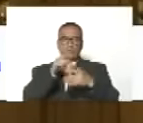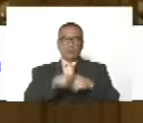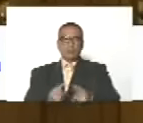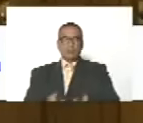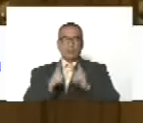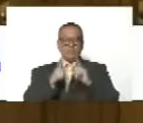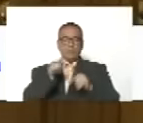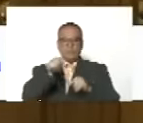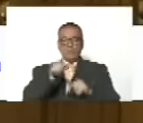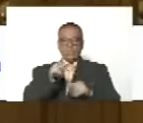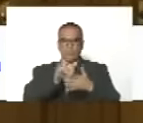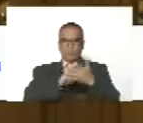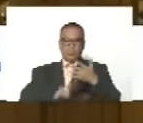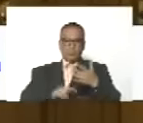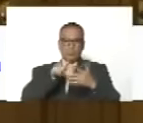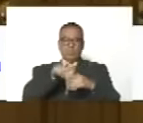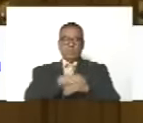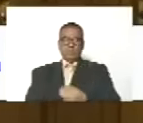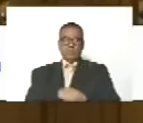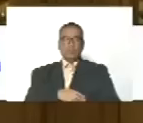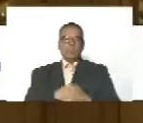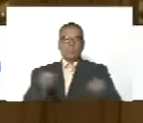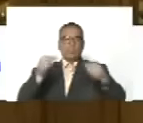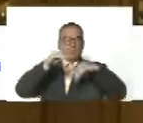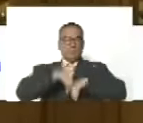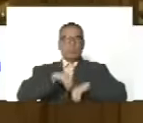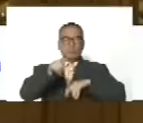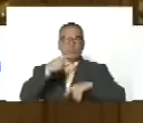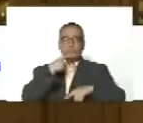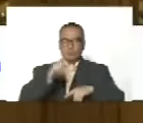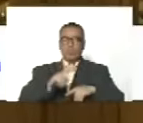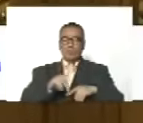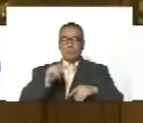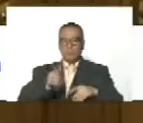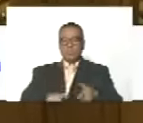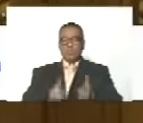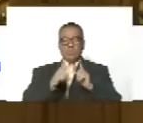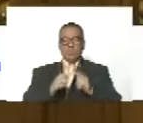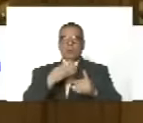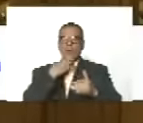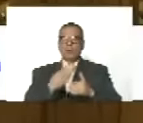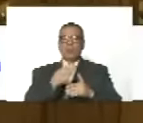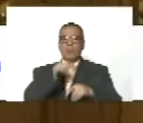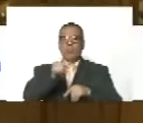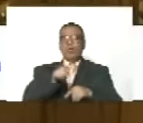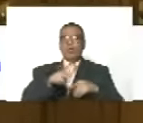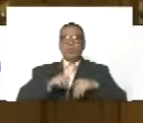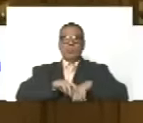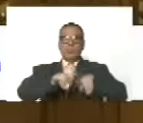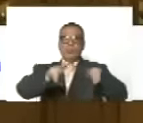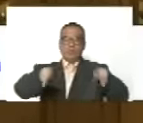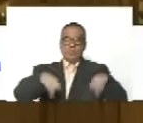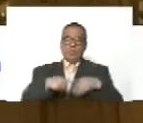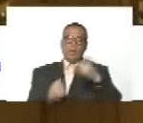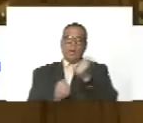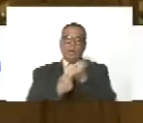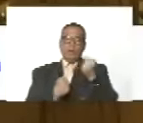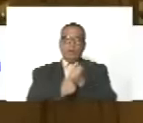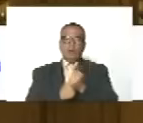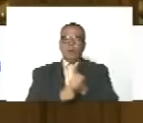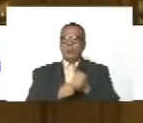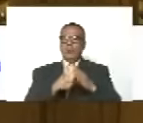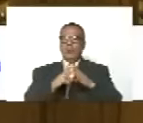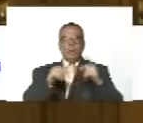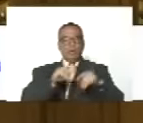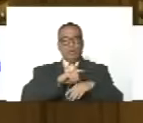permiso, presidente, para leer el acuerdo. Adelante, diputado. Solicitar, pues, de esta plenaria el apoyo de